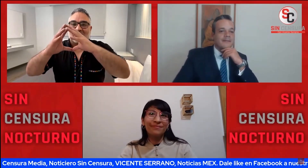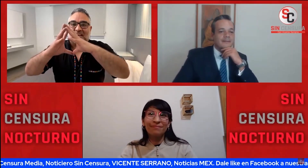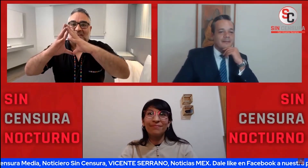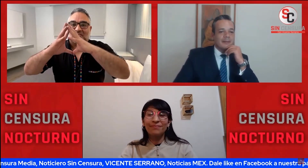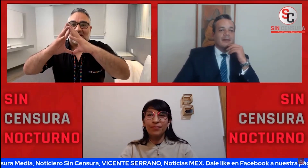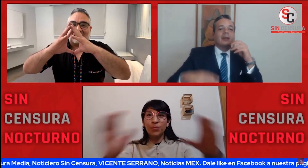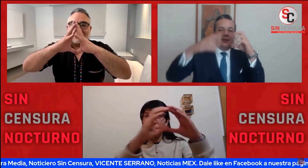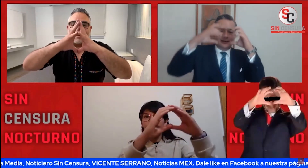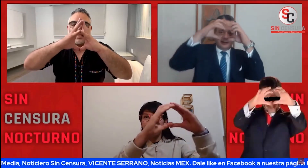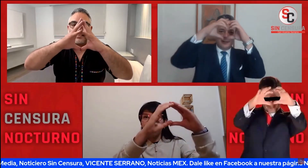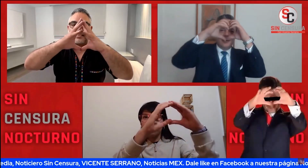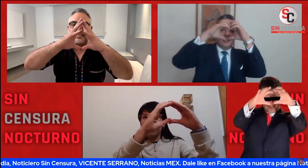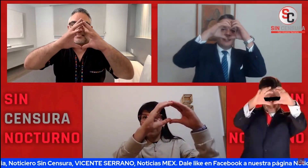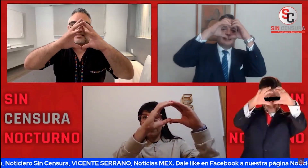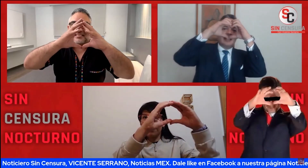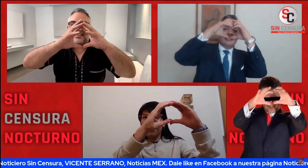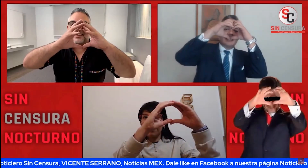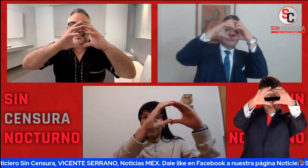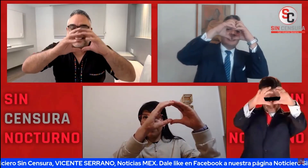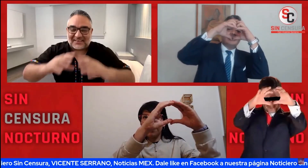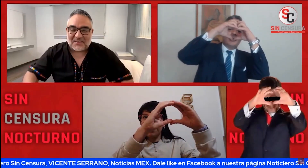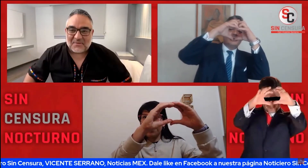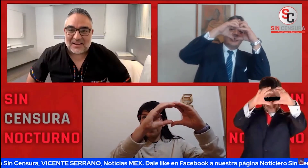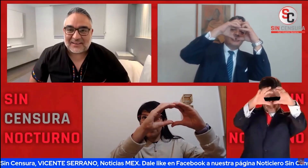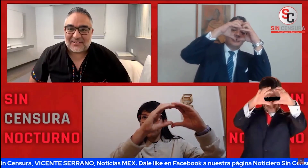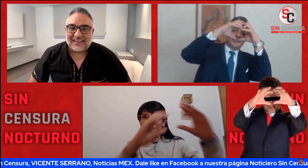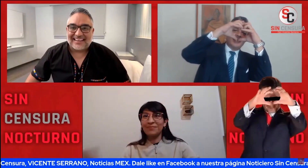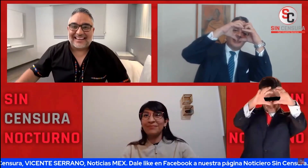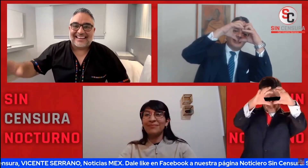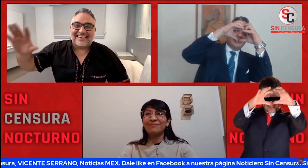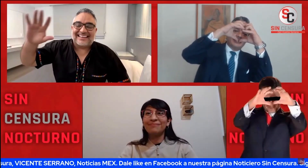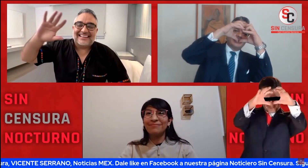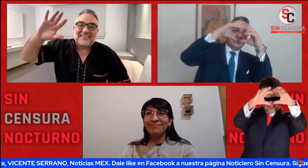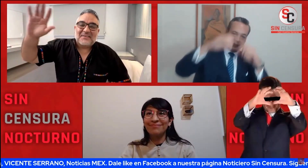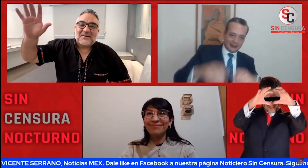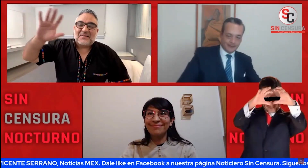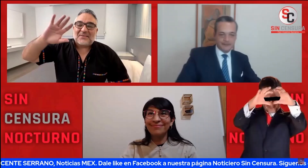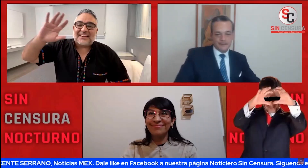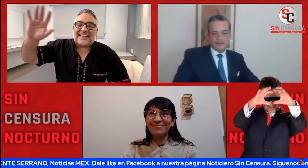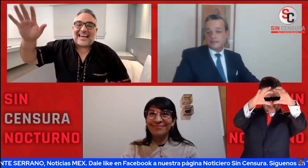los corazones peñanetistas son así. Bueno,